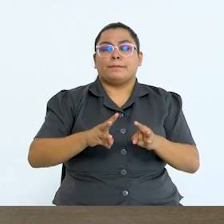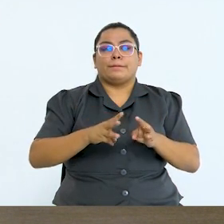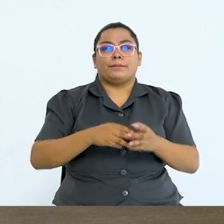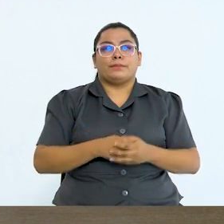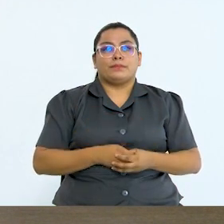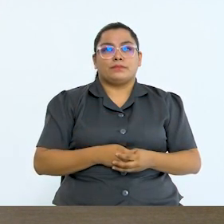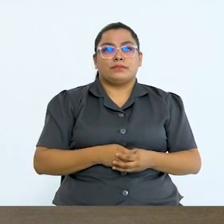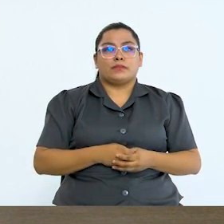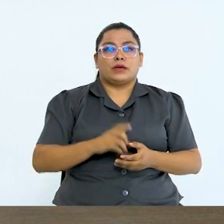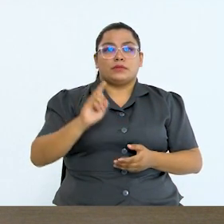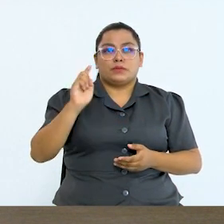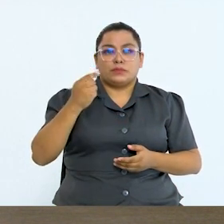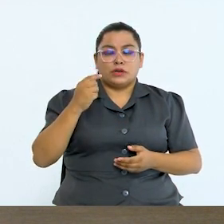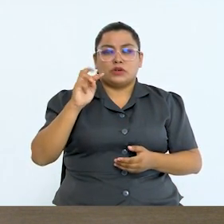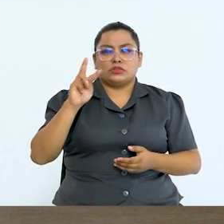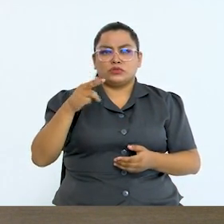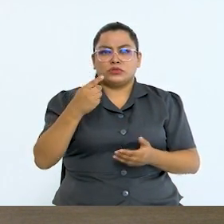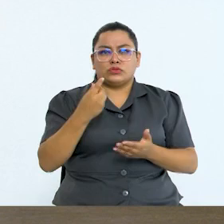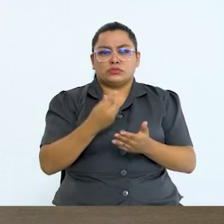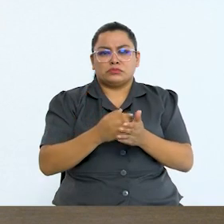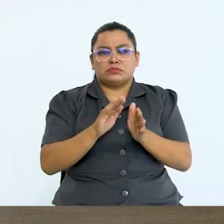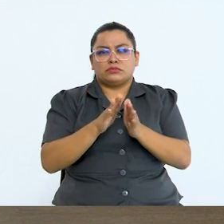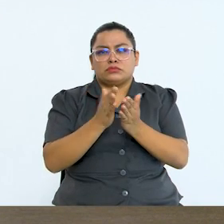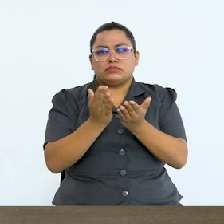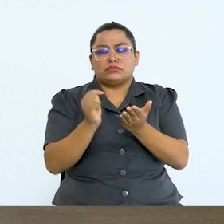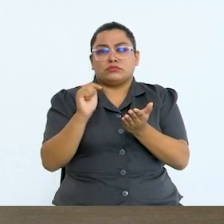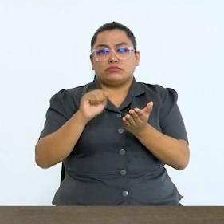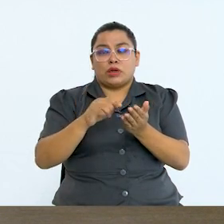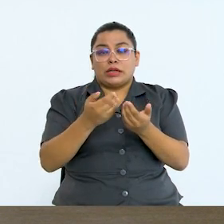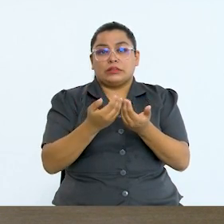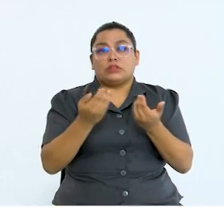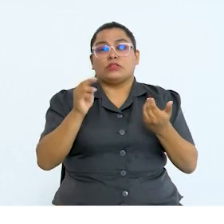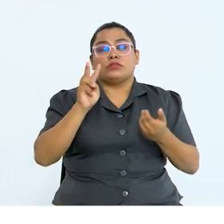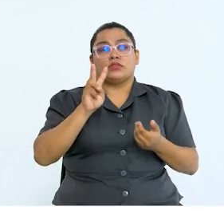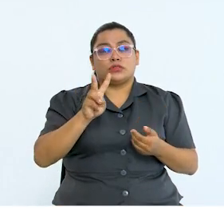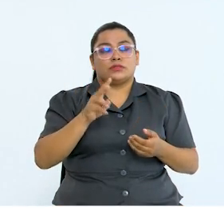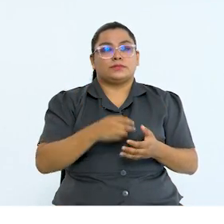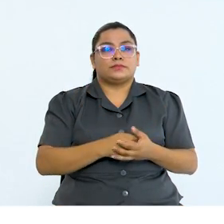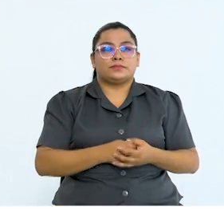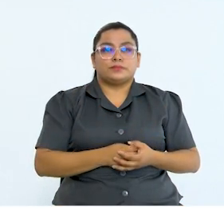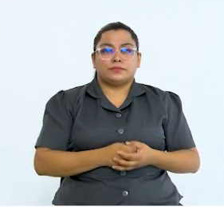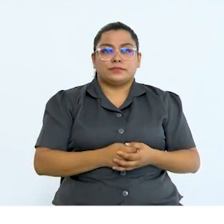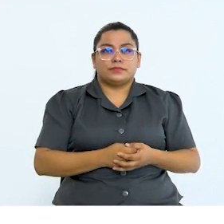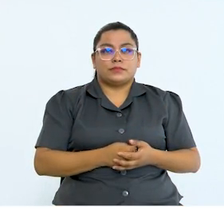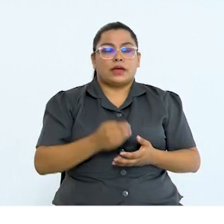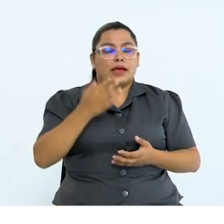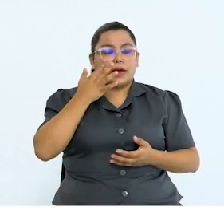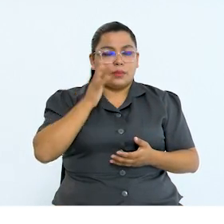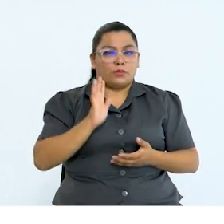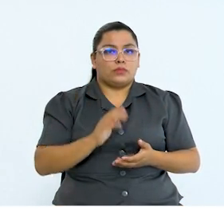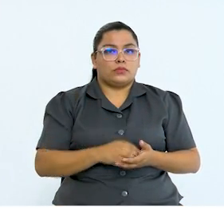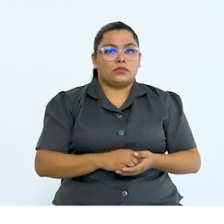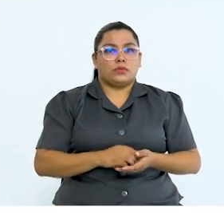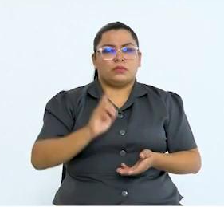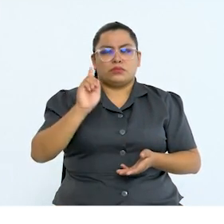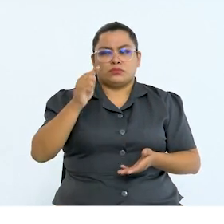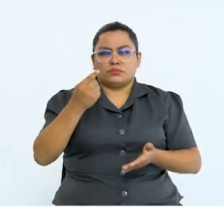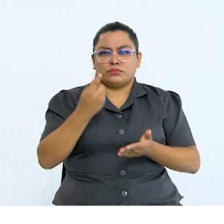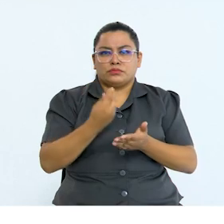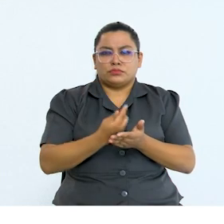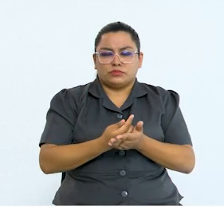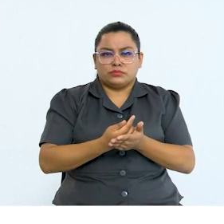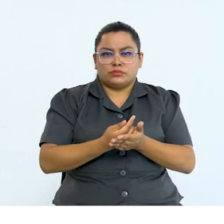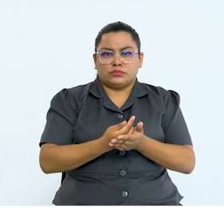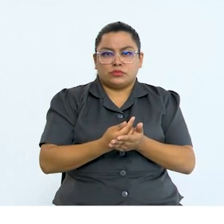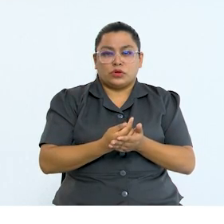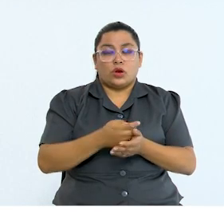primero y segundo grado, el libro de texto está dividido en 2 tomos. Por ejemplo, para primer grado, el